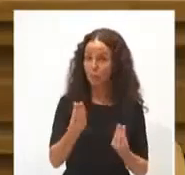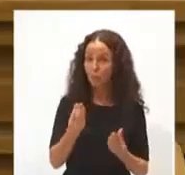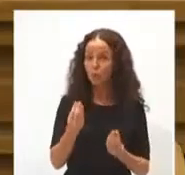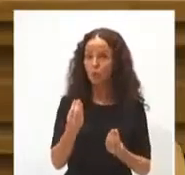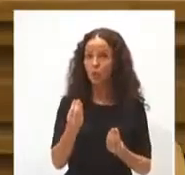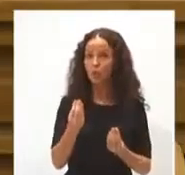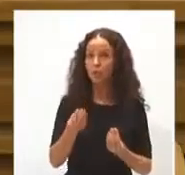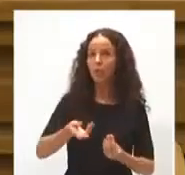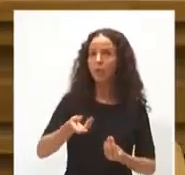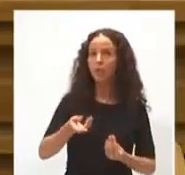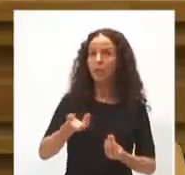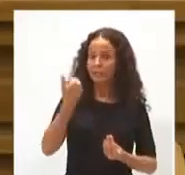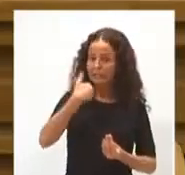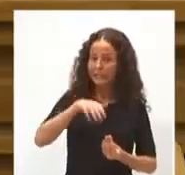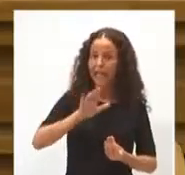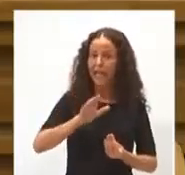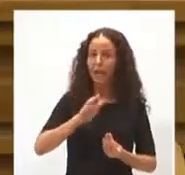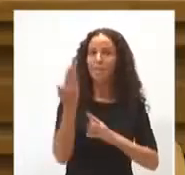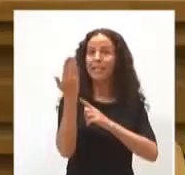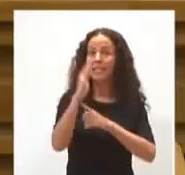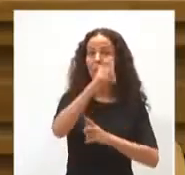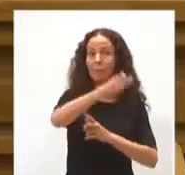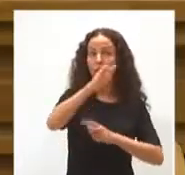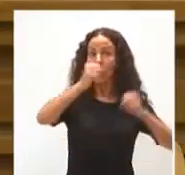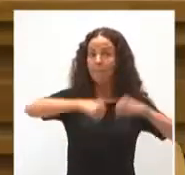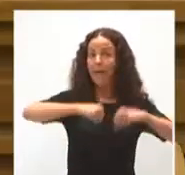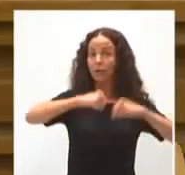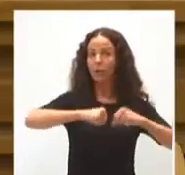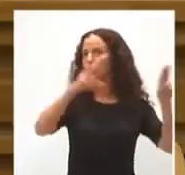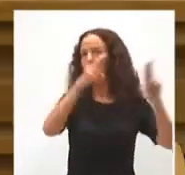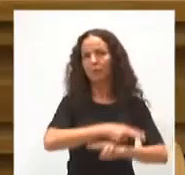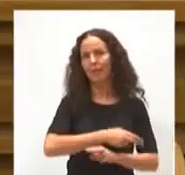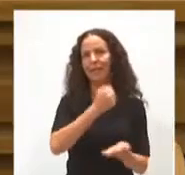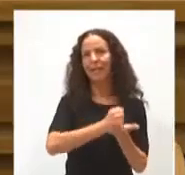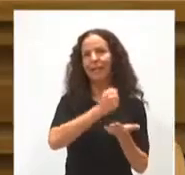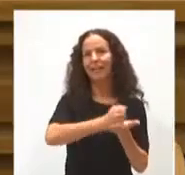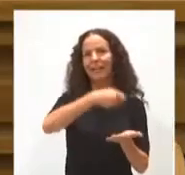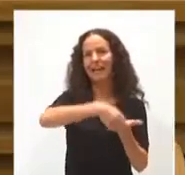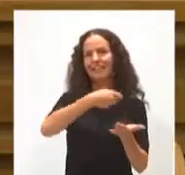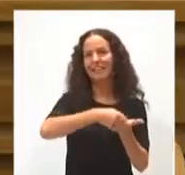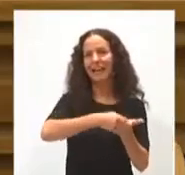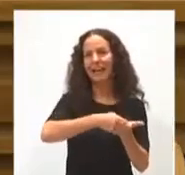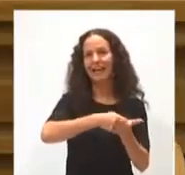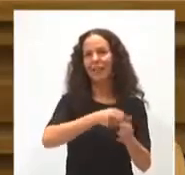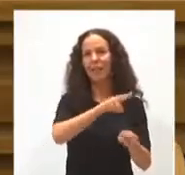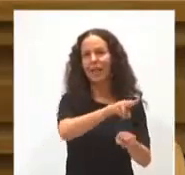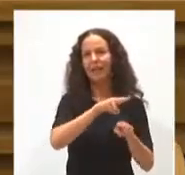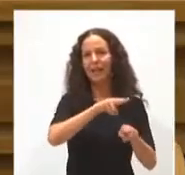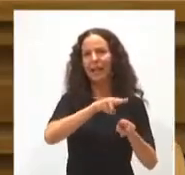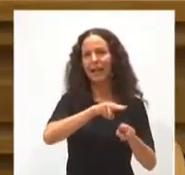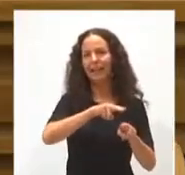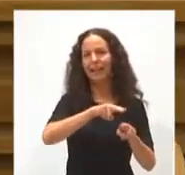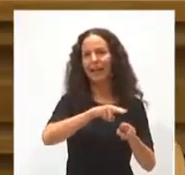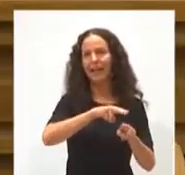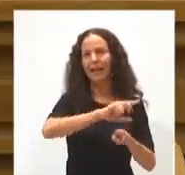a rematar la faena que ya planteamos para las personas mayores y vamos a suprimir la tasa de caza y pesca para los ciudadanos cazadores y pescadores